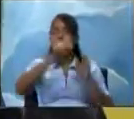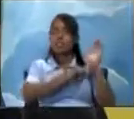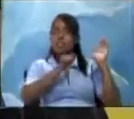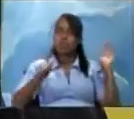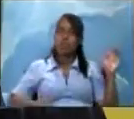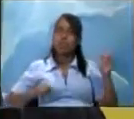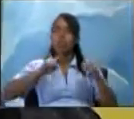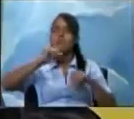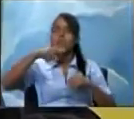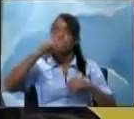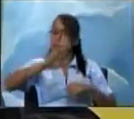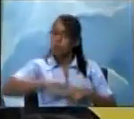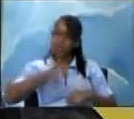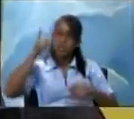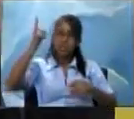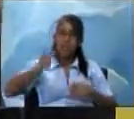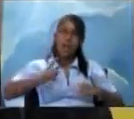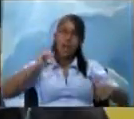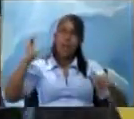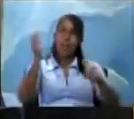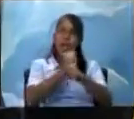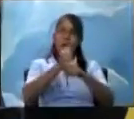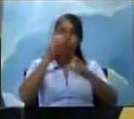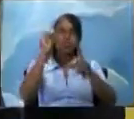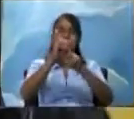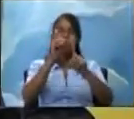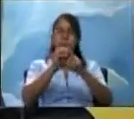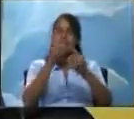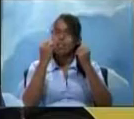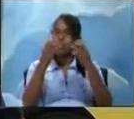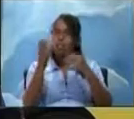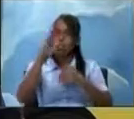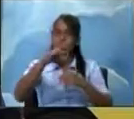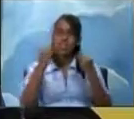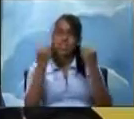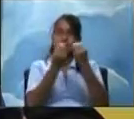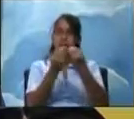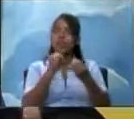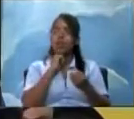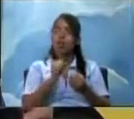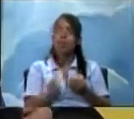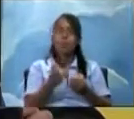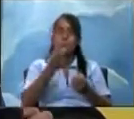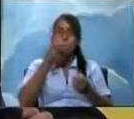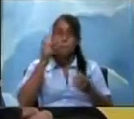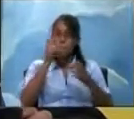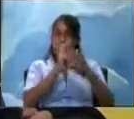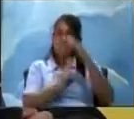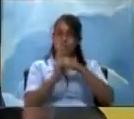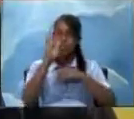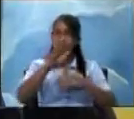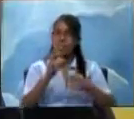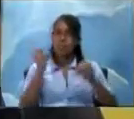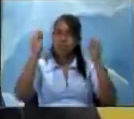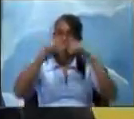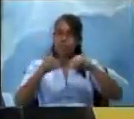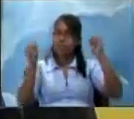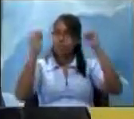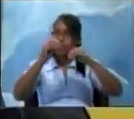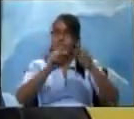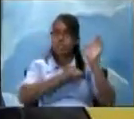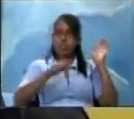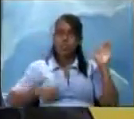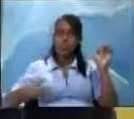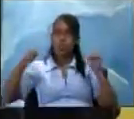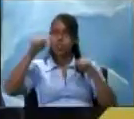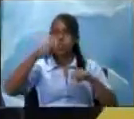al Señor mientras puede ser hallado. Llamadle en tanto que está cercano. Es un versículo que estamos martillando, que el Señor